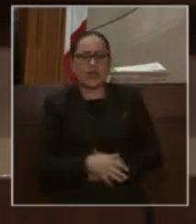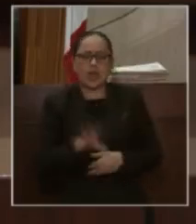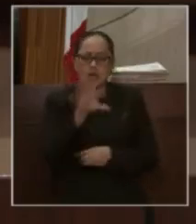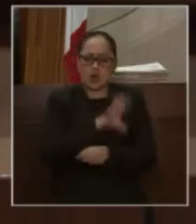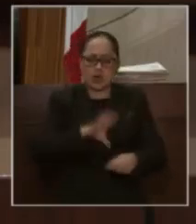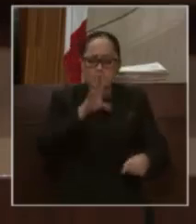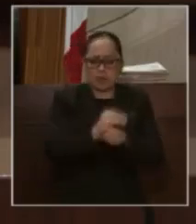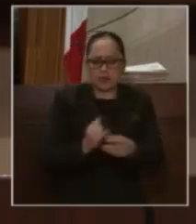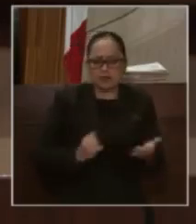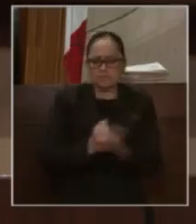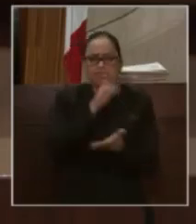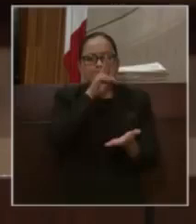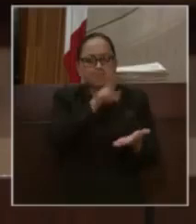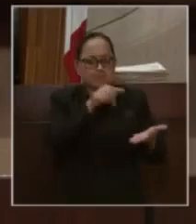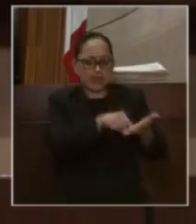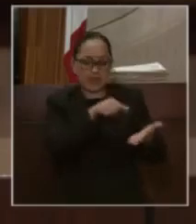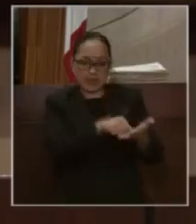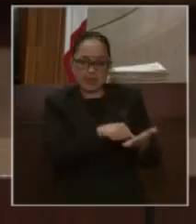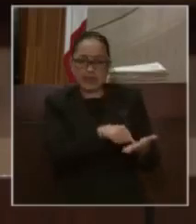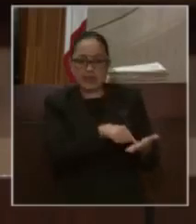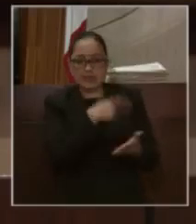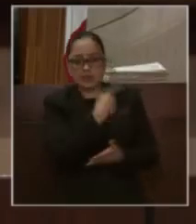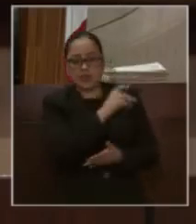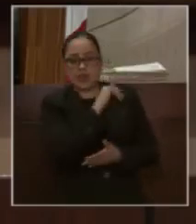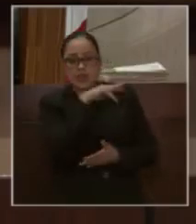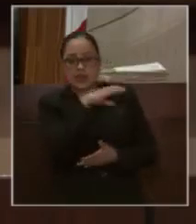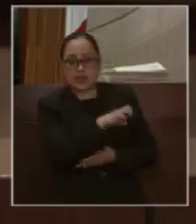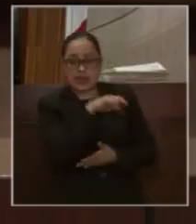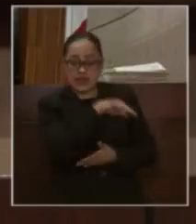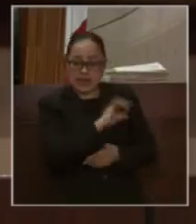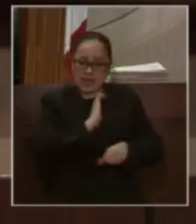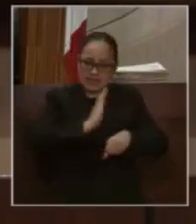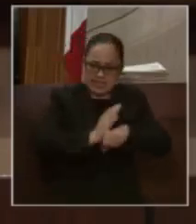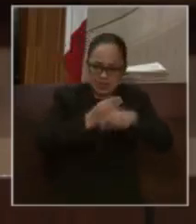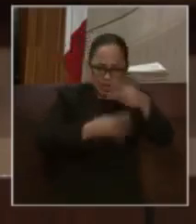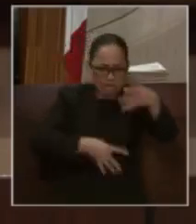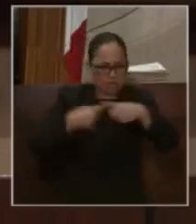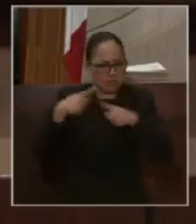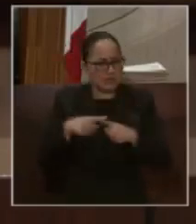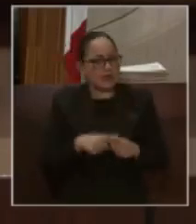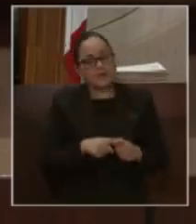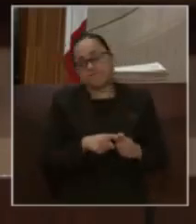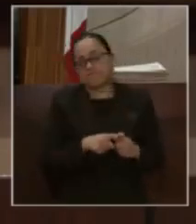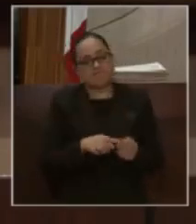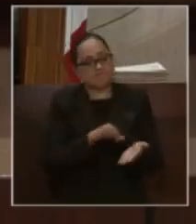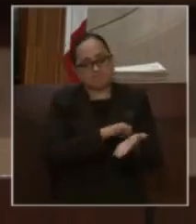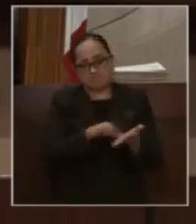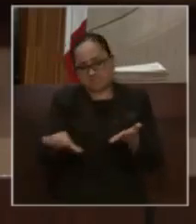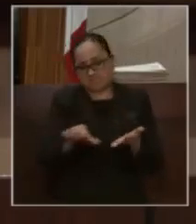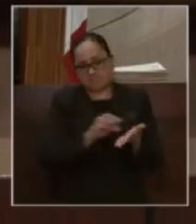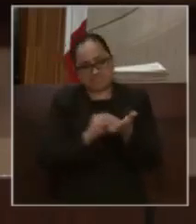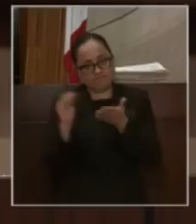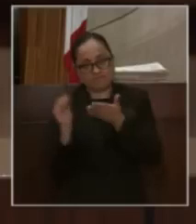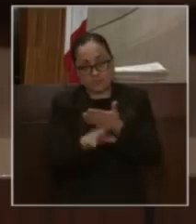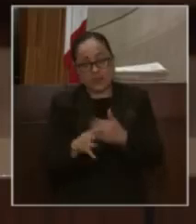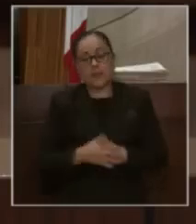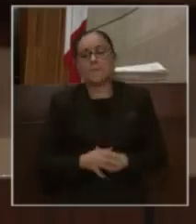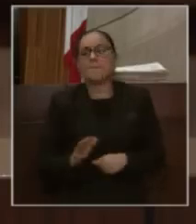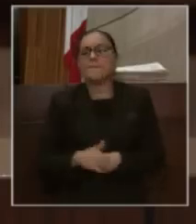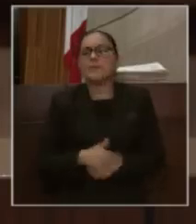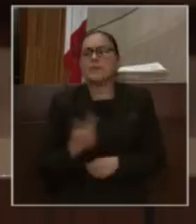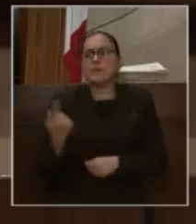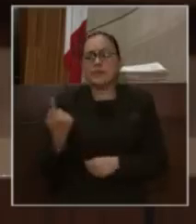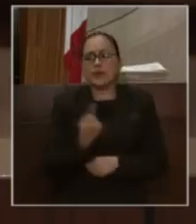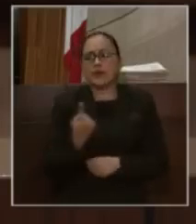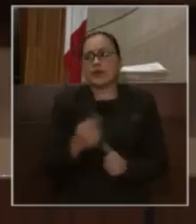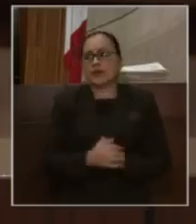y llanamente la decisión de la autoridad electoral, es decir, del INE. Ello